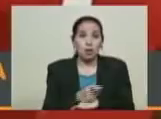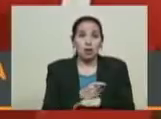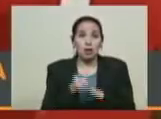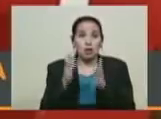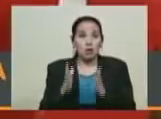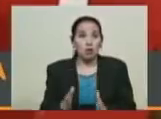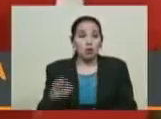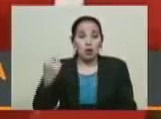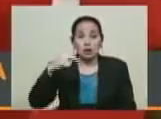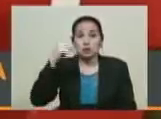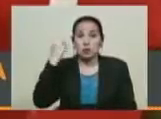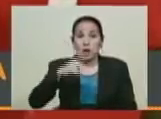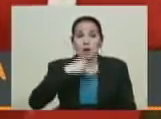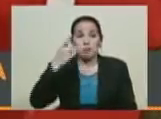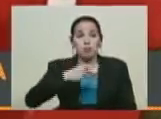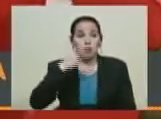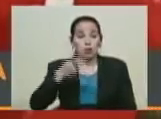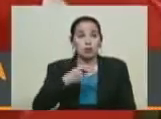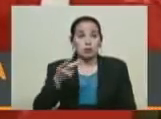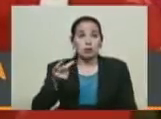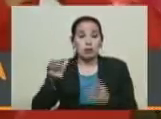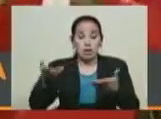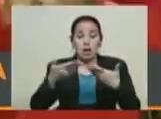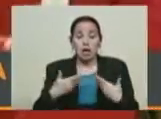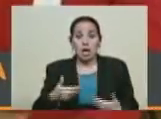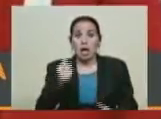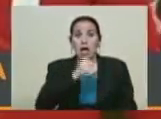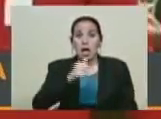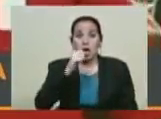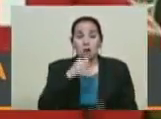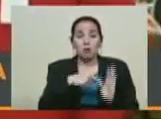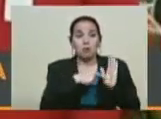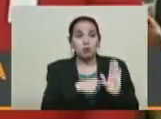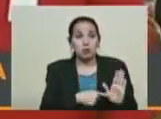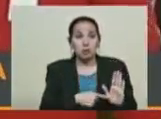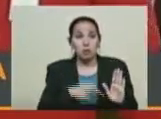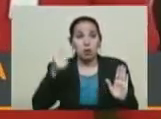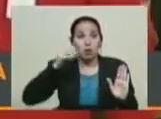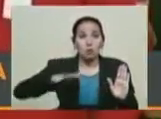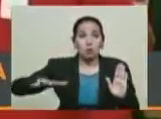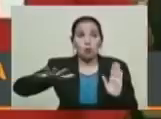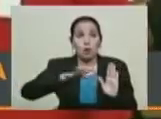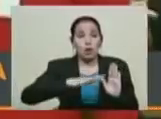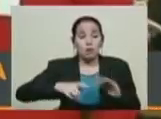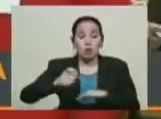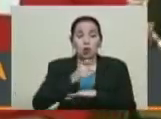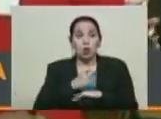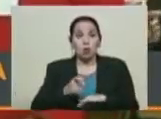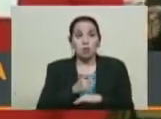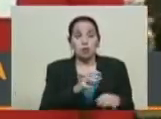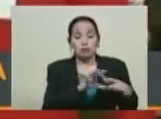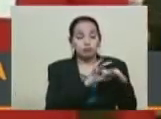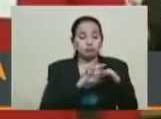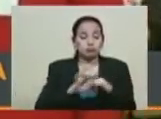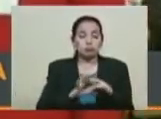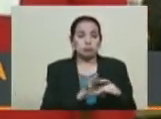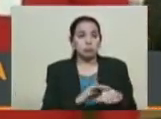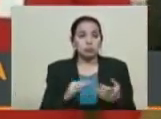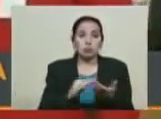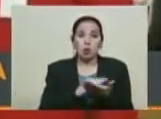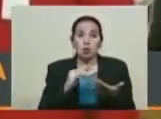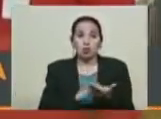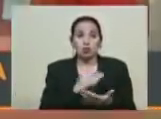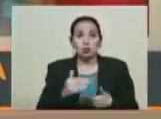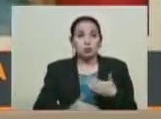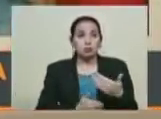las políticas de suministro y abastecimiento de agua potable. Demostramos que pueblo y gobierno tenemos la solución a los problemas que transitamos en el día